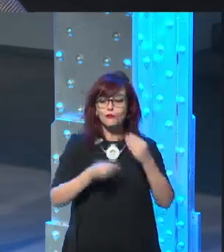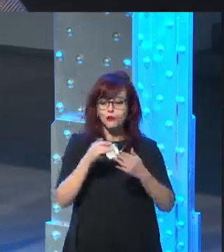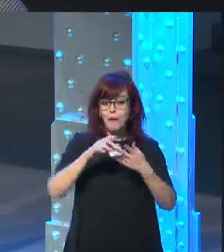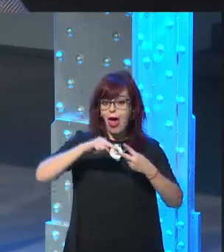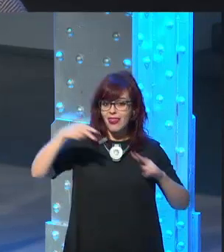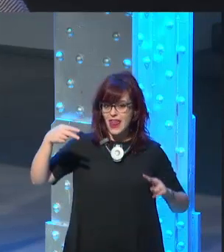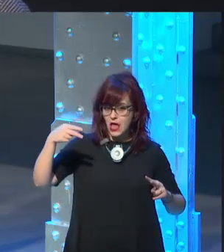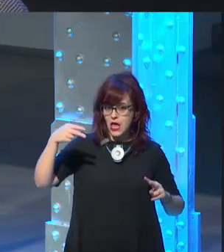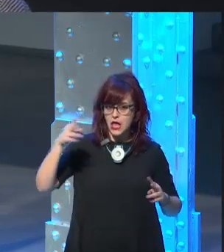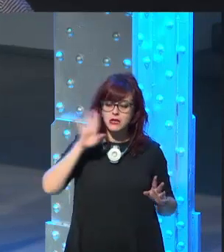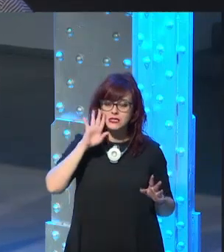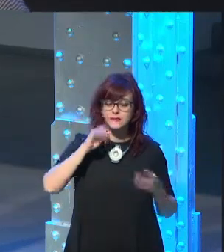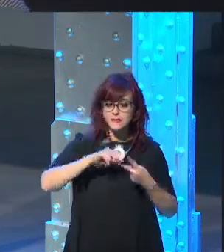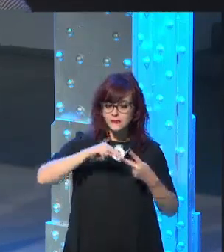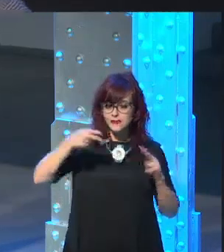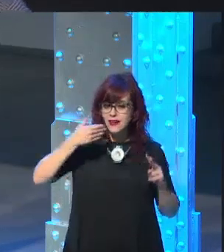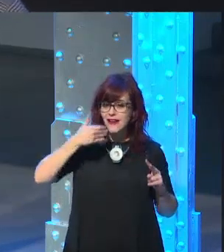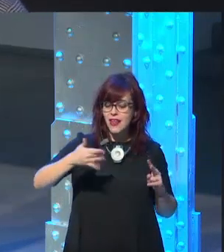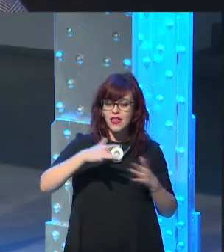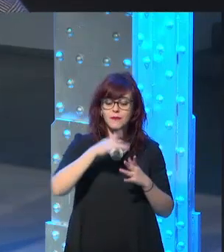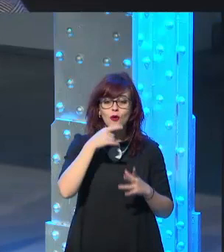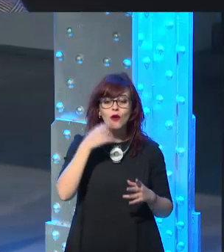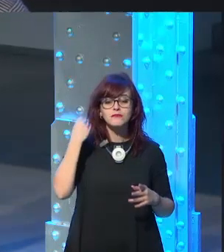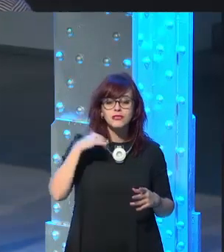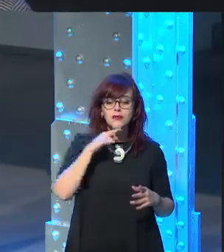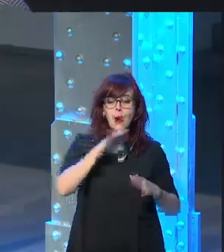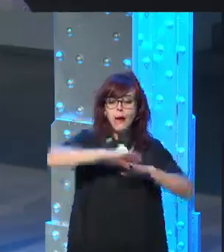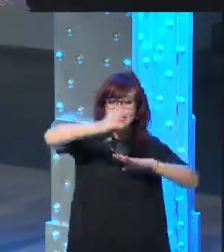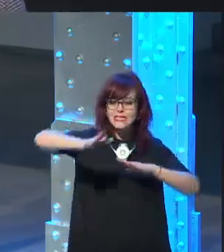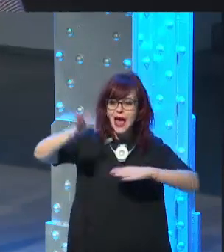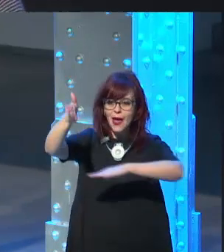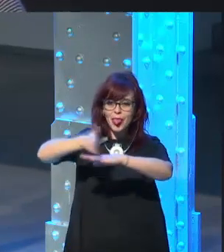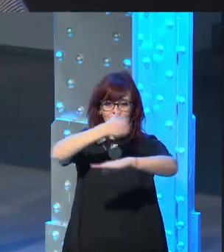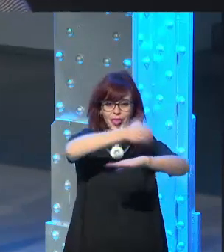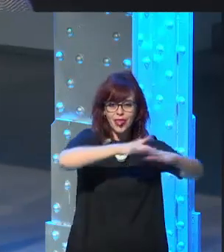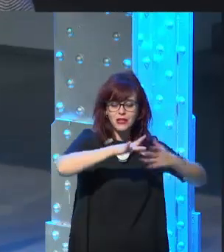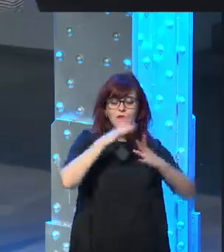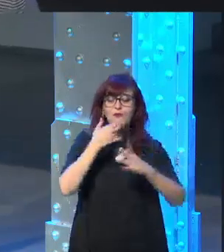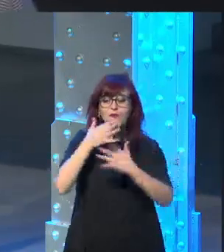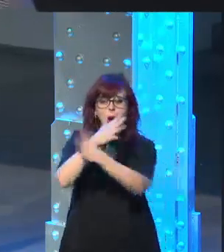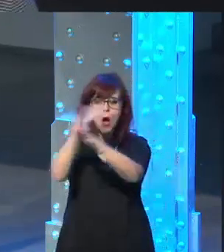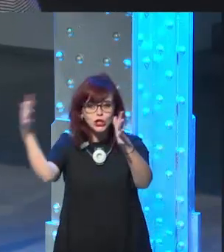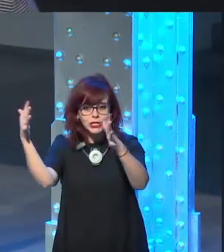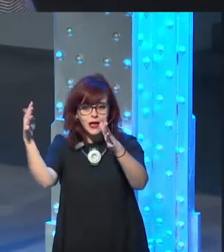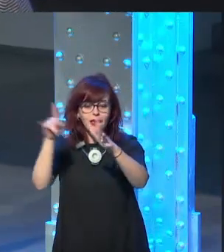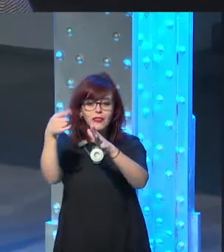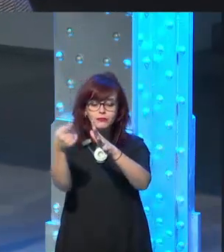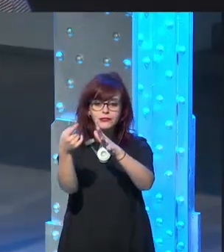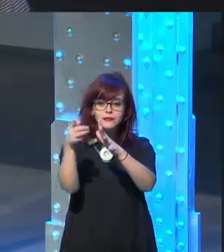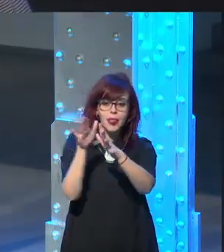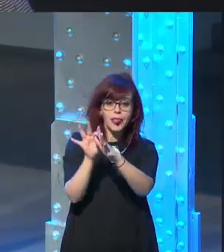usando ADN. Básicamente lo que hacemos es, en paisajes fragmentados en los que hay un remanente de bosque y un